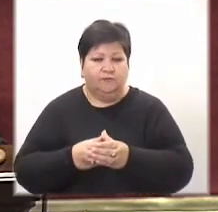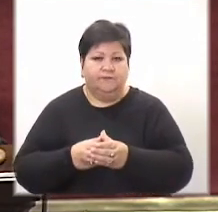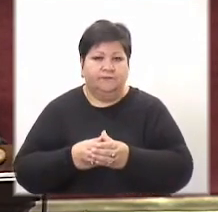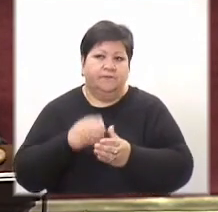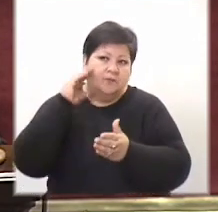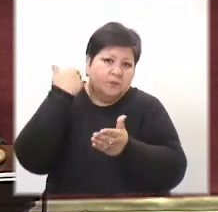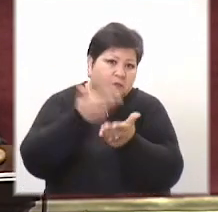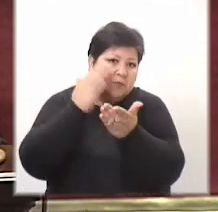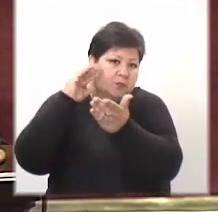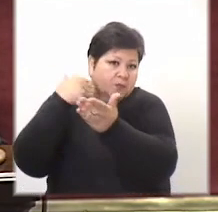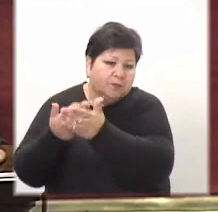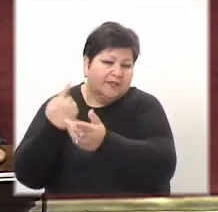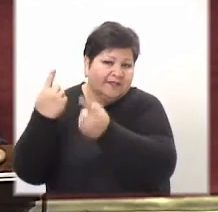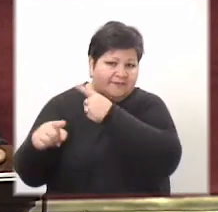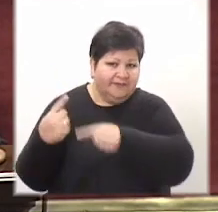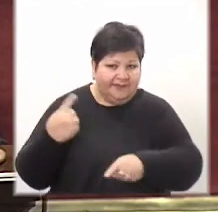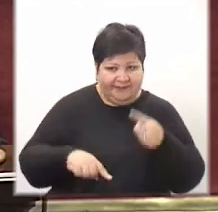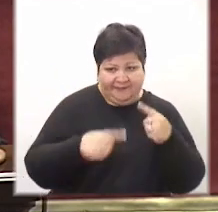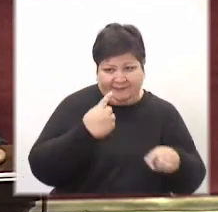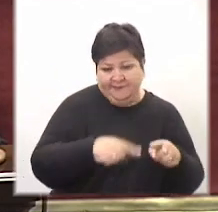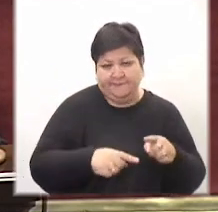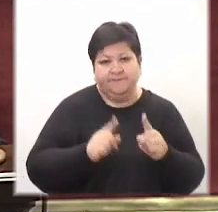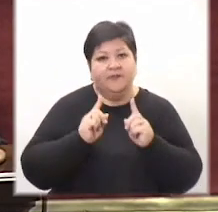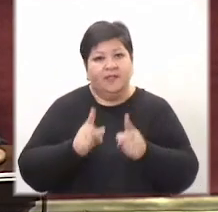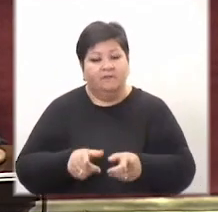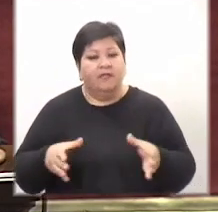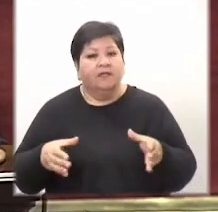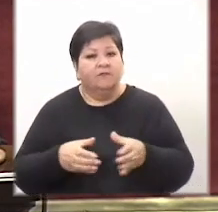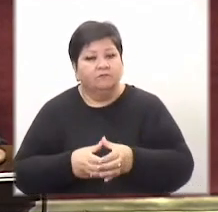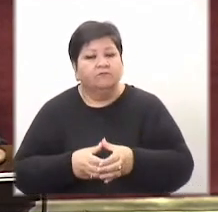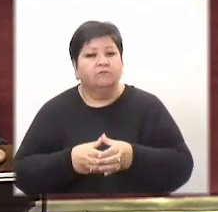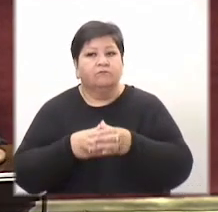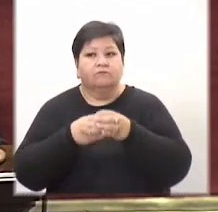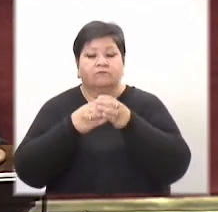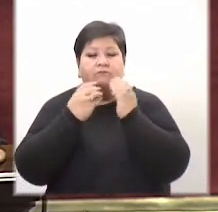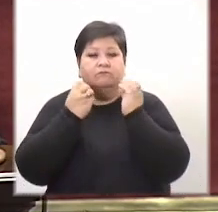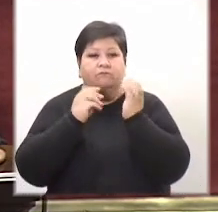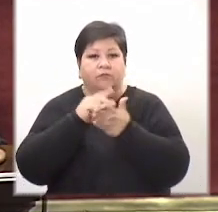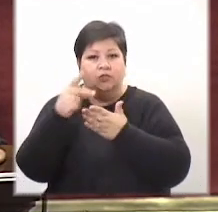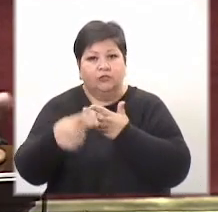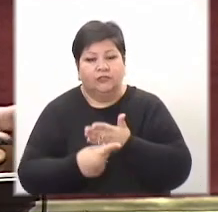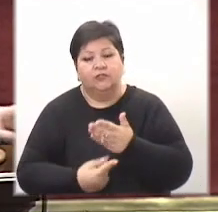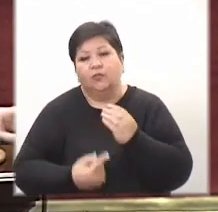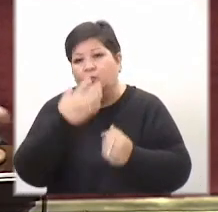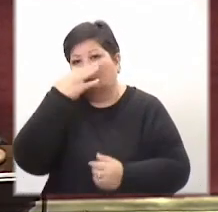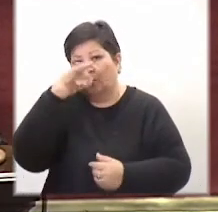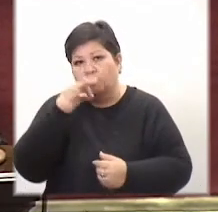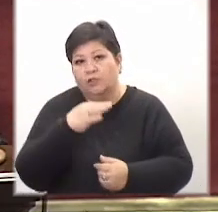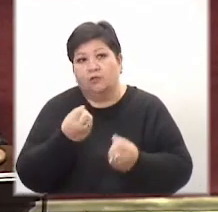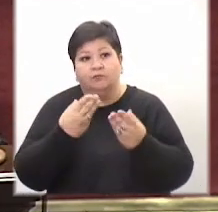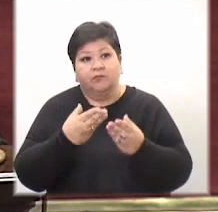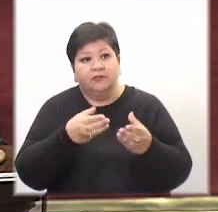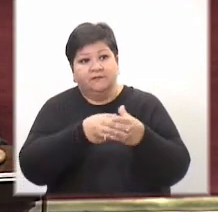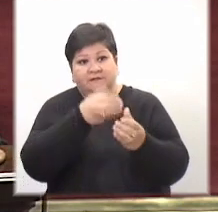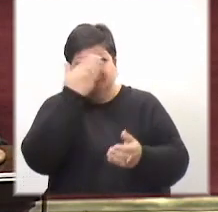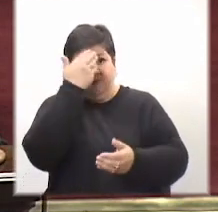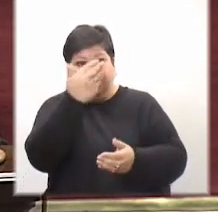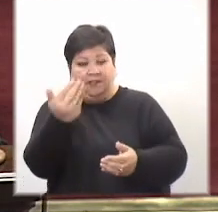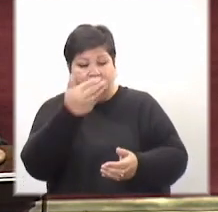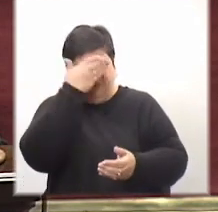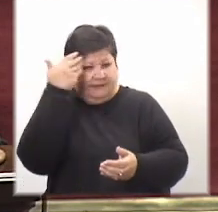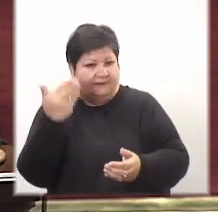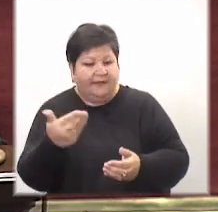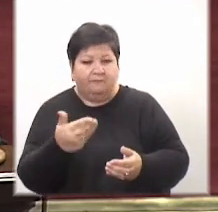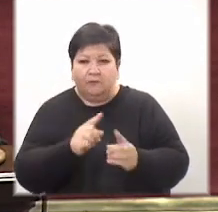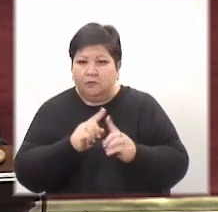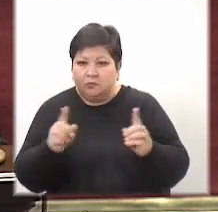propuestas. Luego, ya contando con un proyecto único, ya que la oposición se negó a presentar uno propio, pasó por la Comisión de